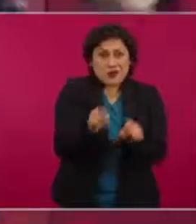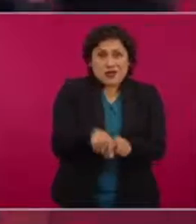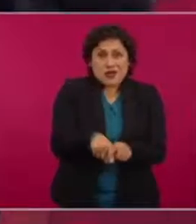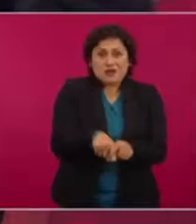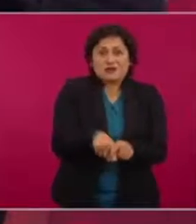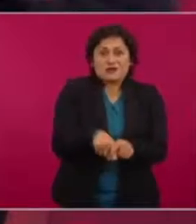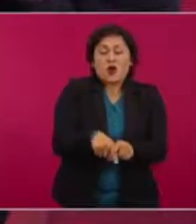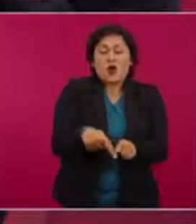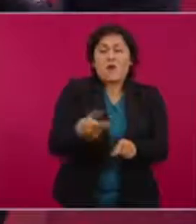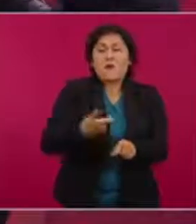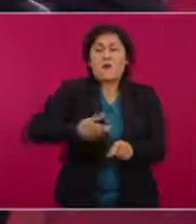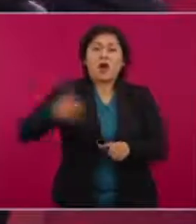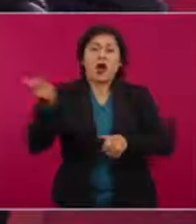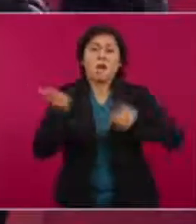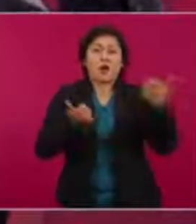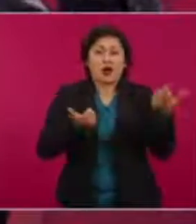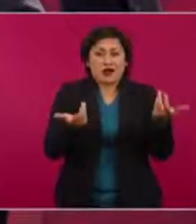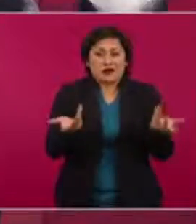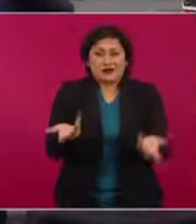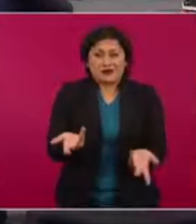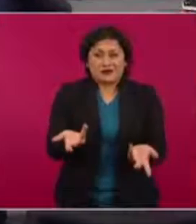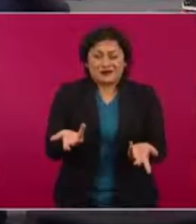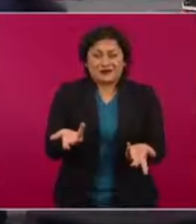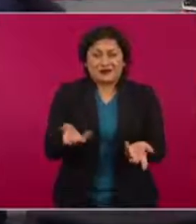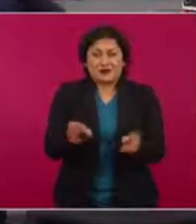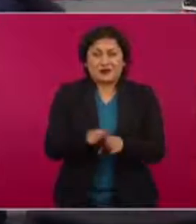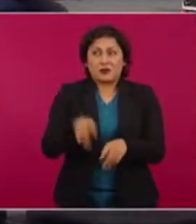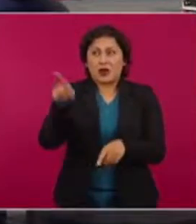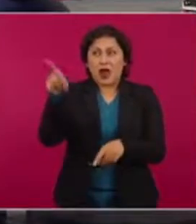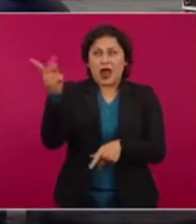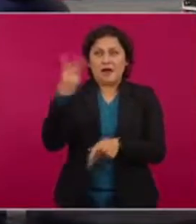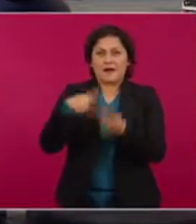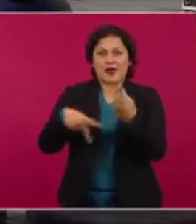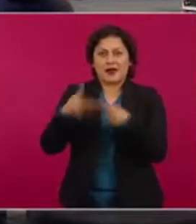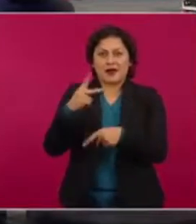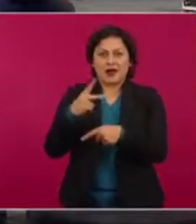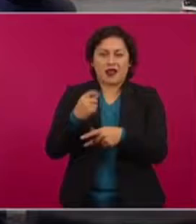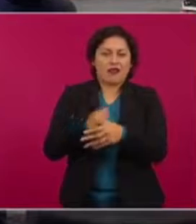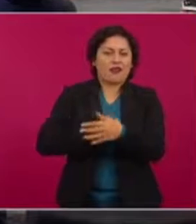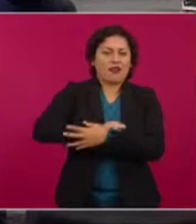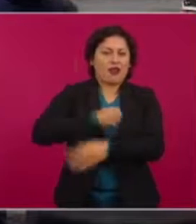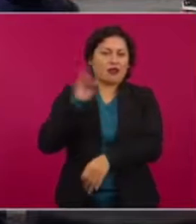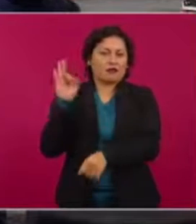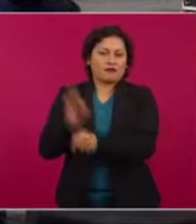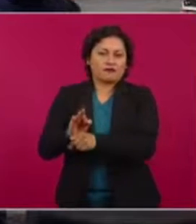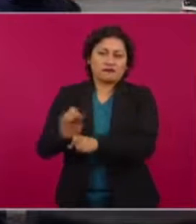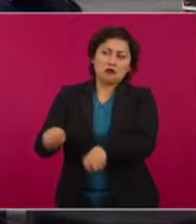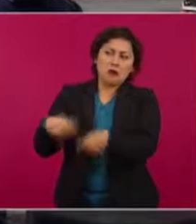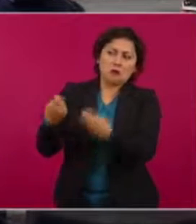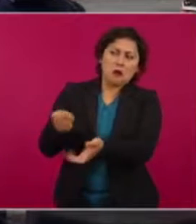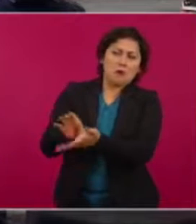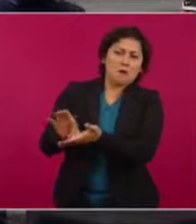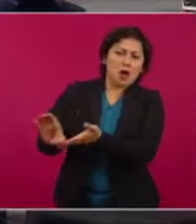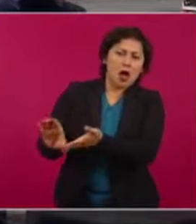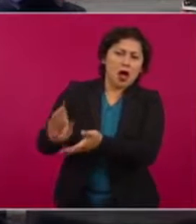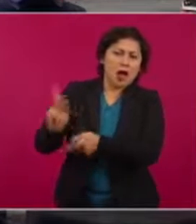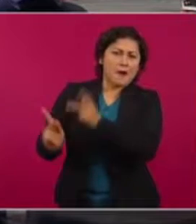Ellos con influencia recibían estos créditos e incluso